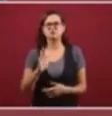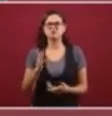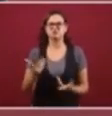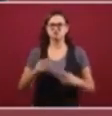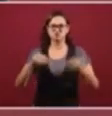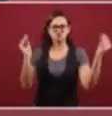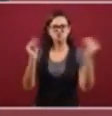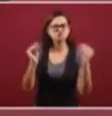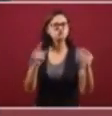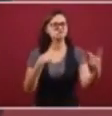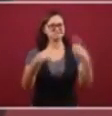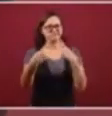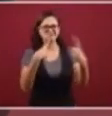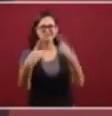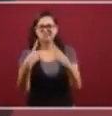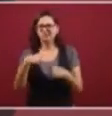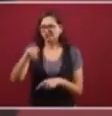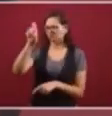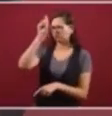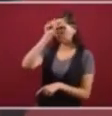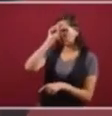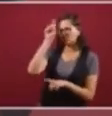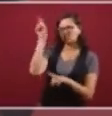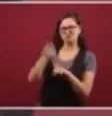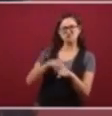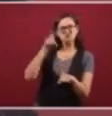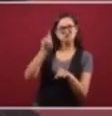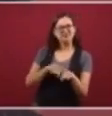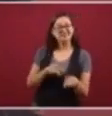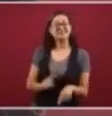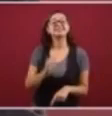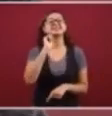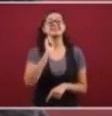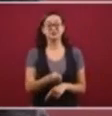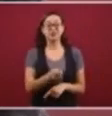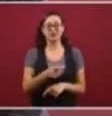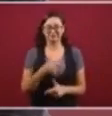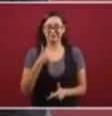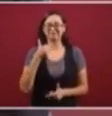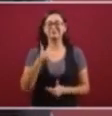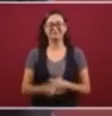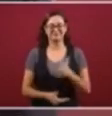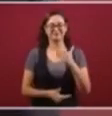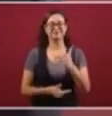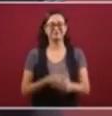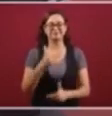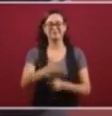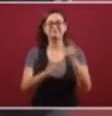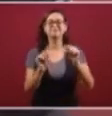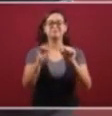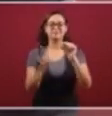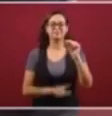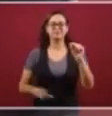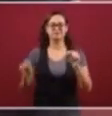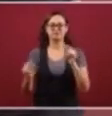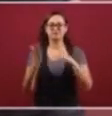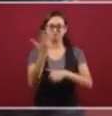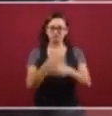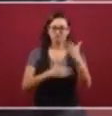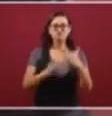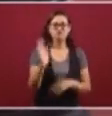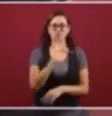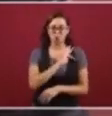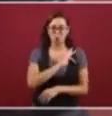cuestionamientos, hay debates, y esto significa que estamos avanzando como país,